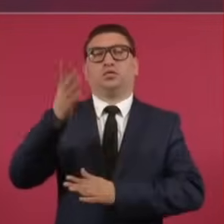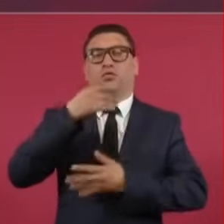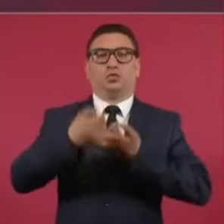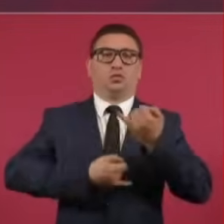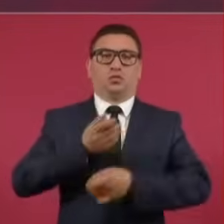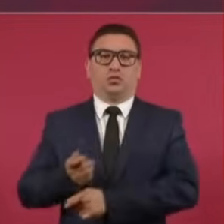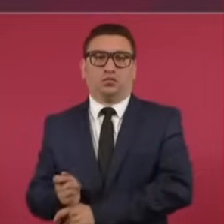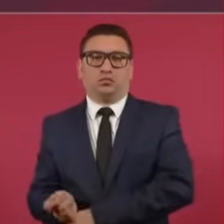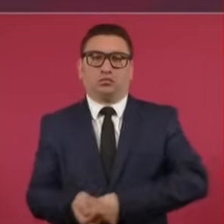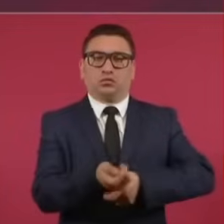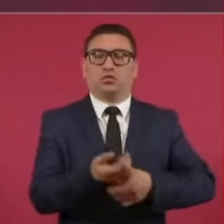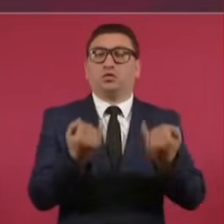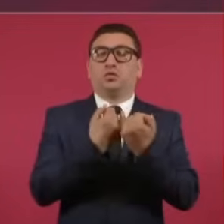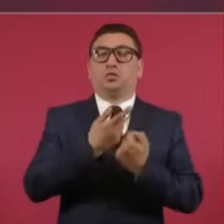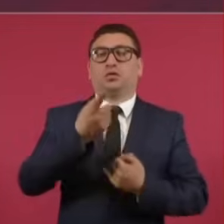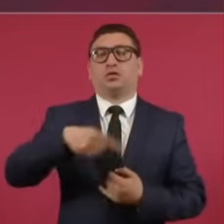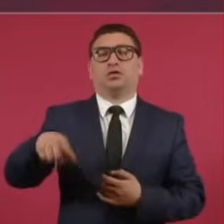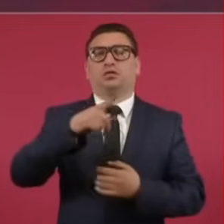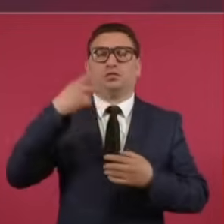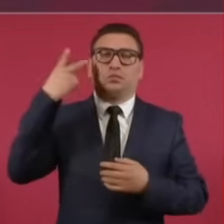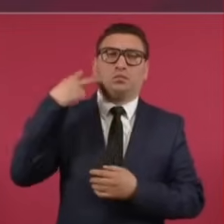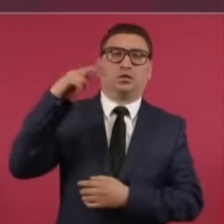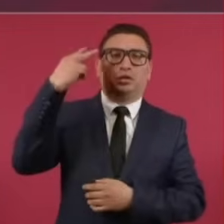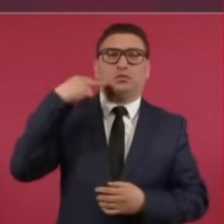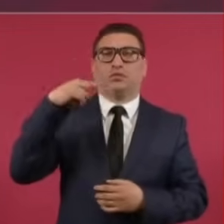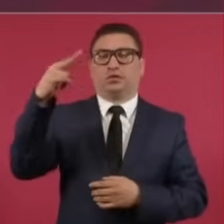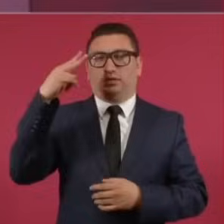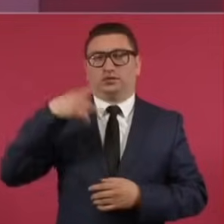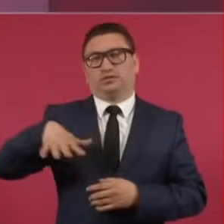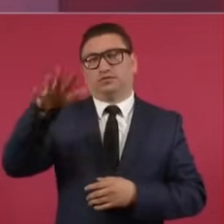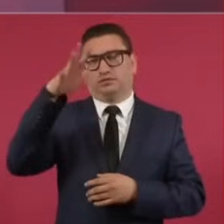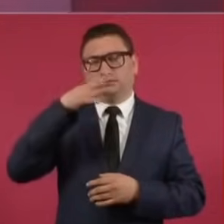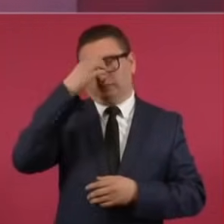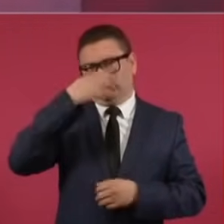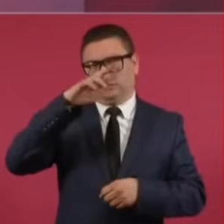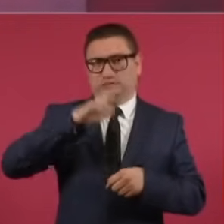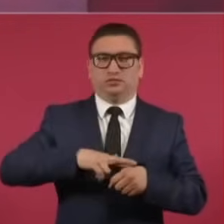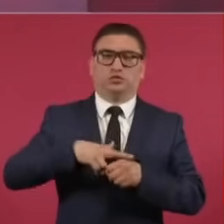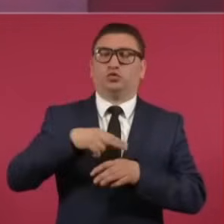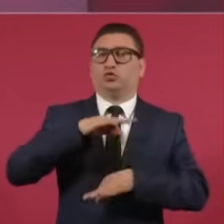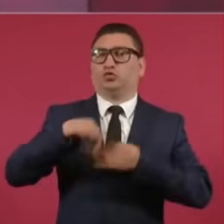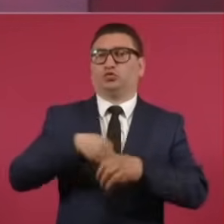viajes al extranjero, se llevaban hasta el perico